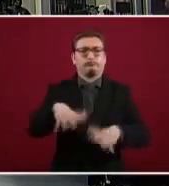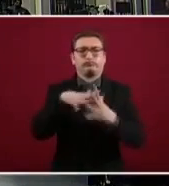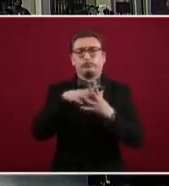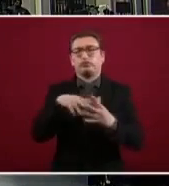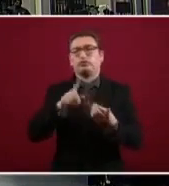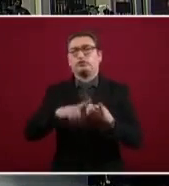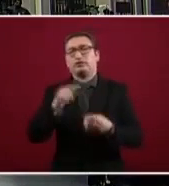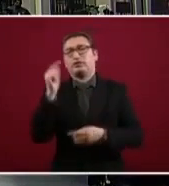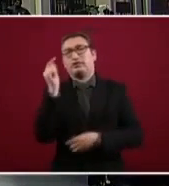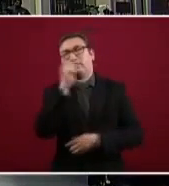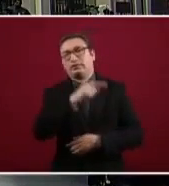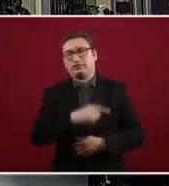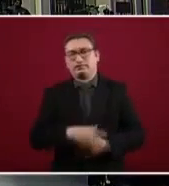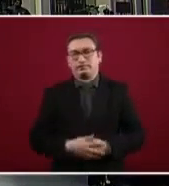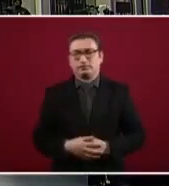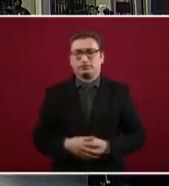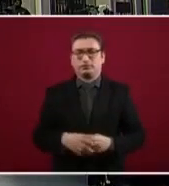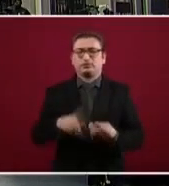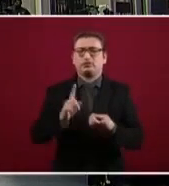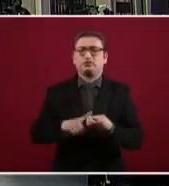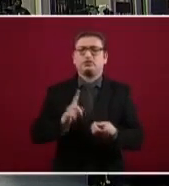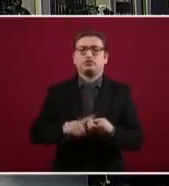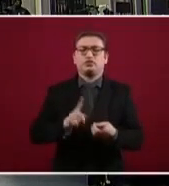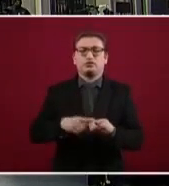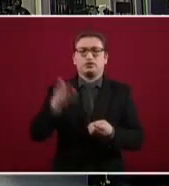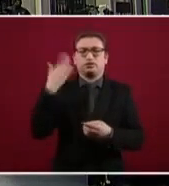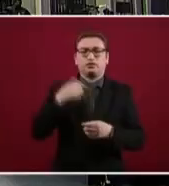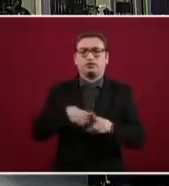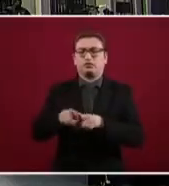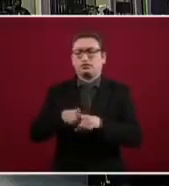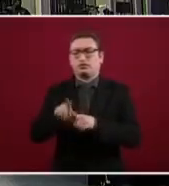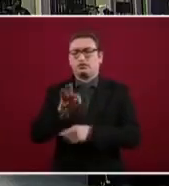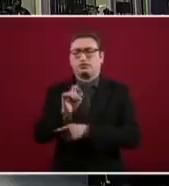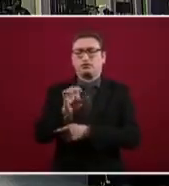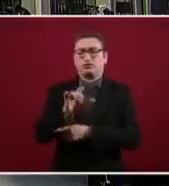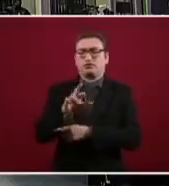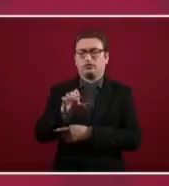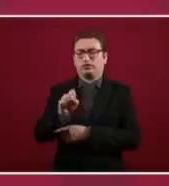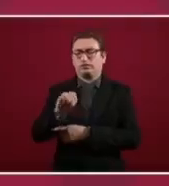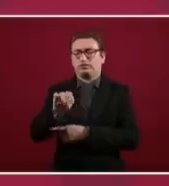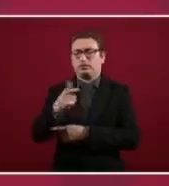allá en donde estuvieron los hermanos flores magón